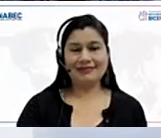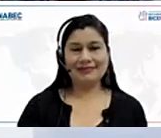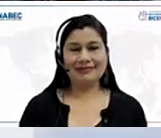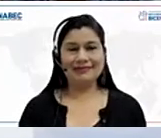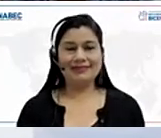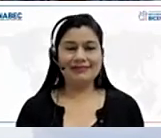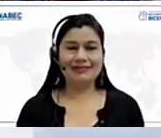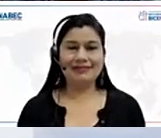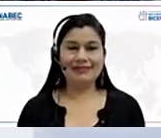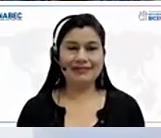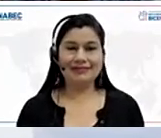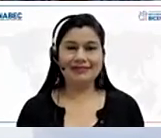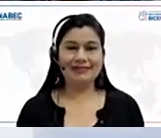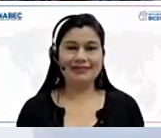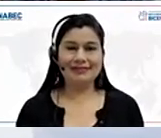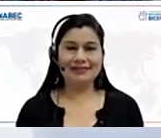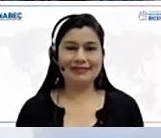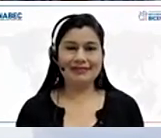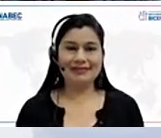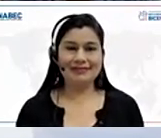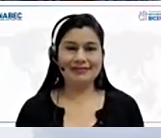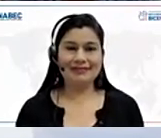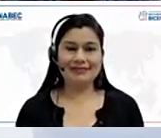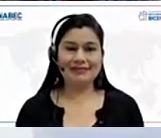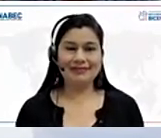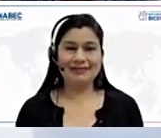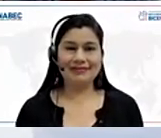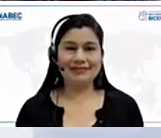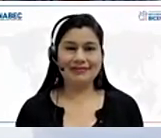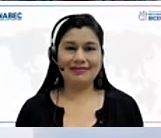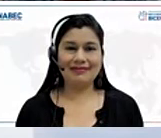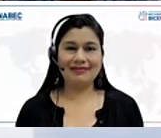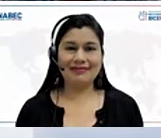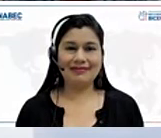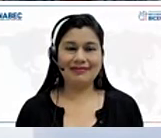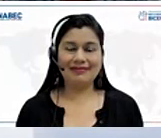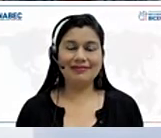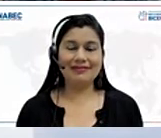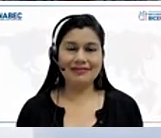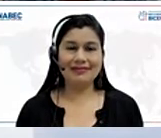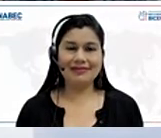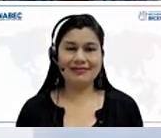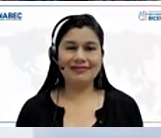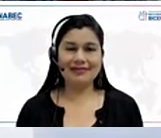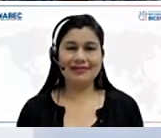estar evaluando que también ha ido desempeñándose el estudiante durante esos 3 años,